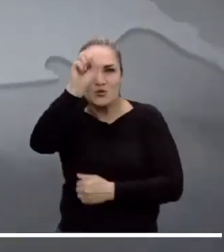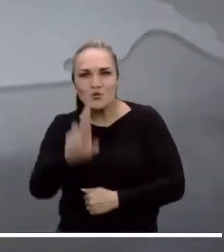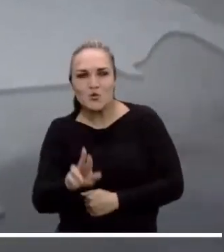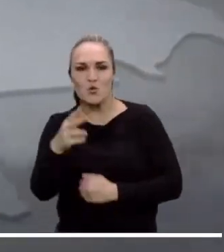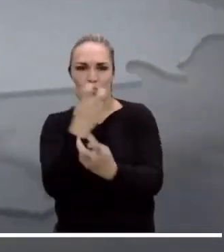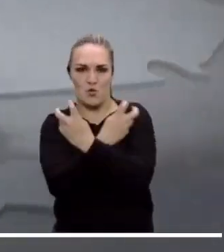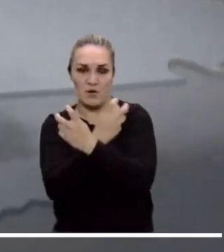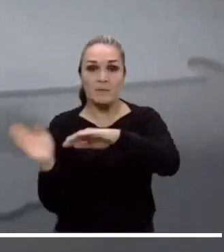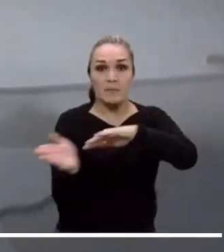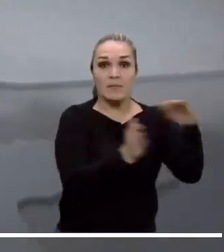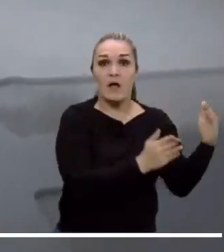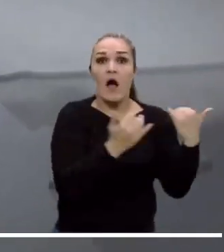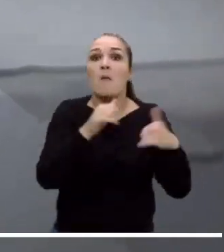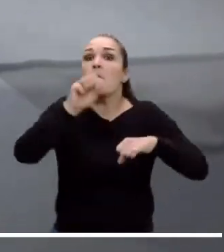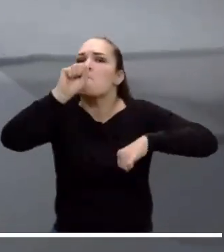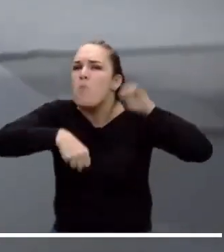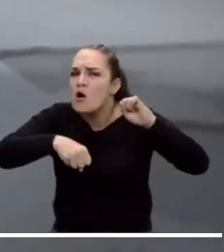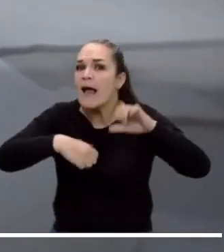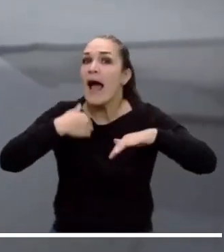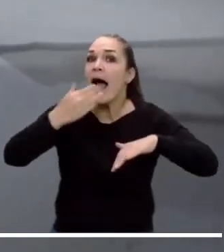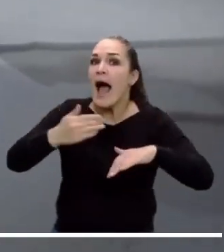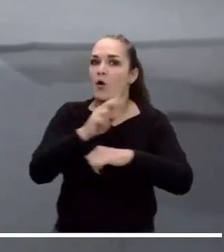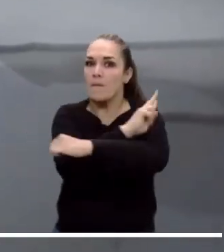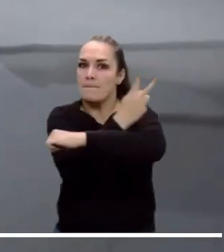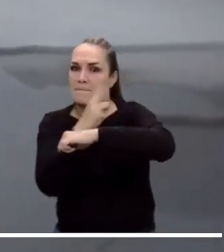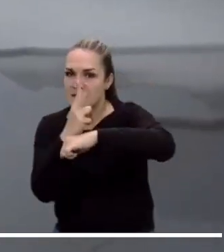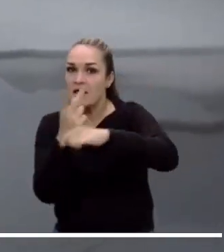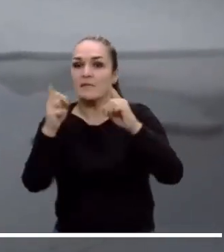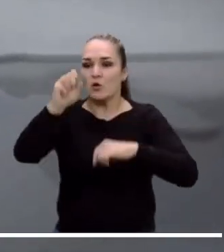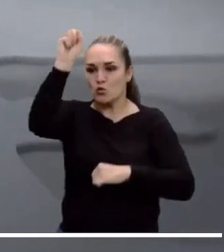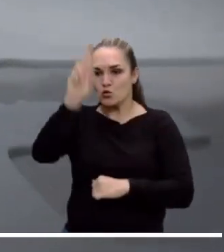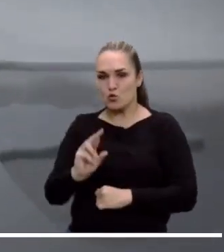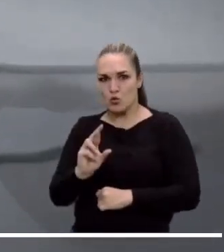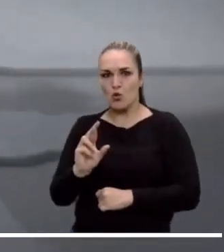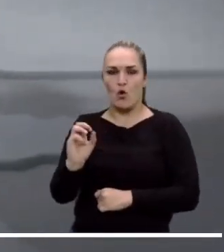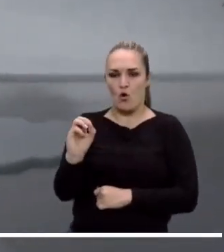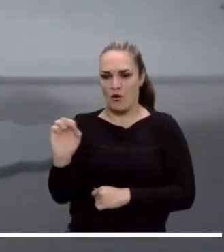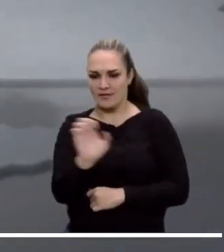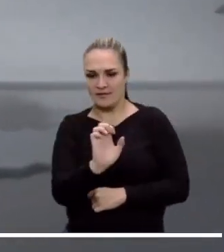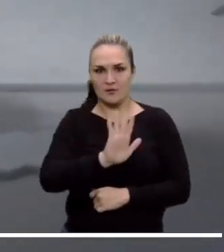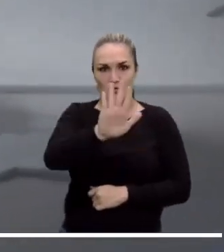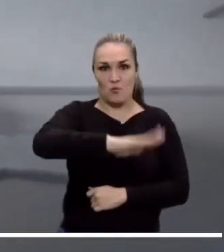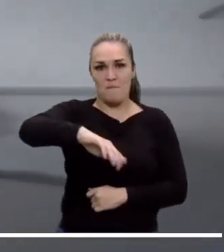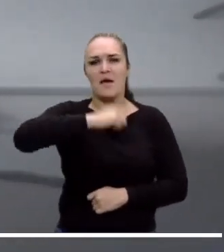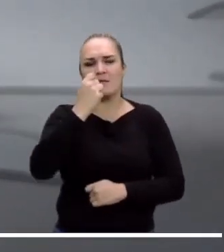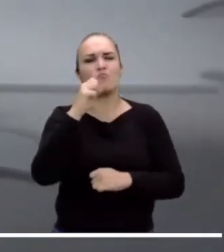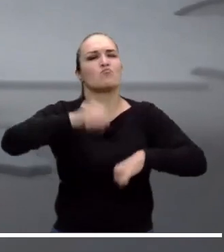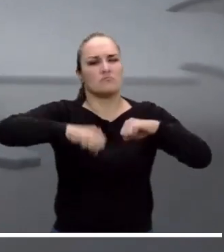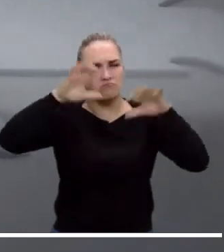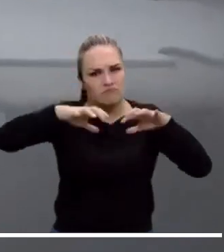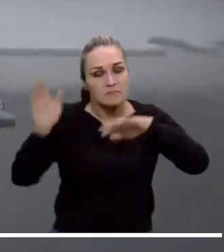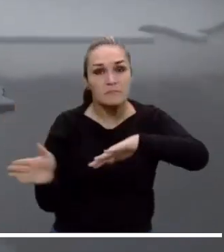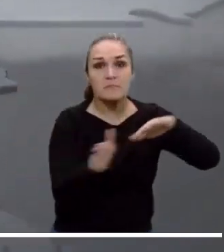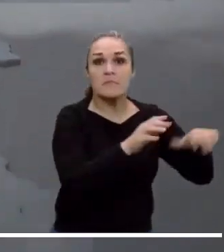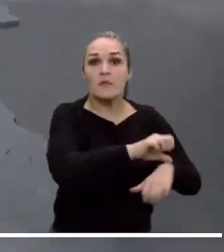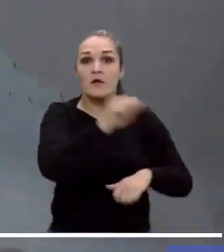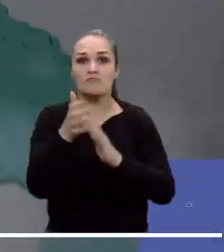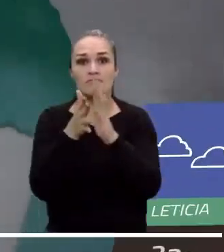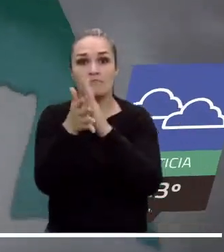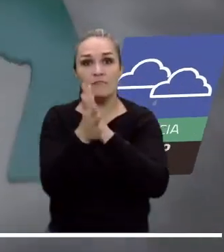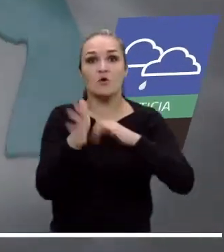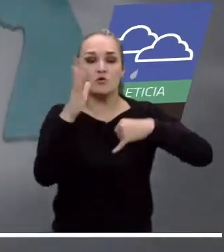centro y sur de Huila. No se descartan precipitaciones en sectores del sur de Bichada y suroeste de Meta.